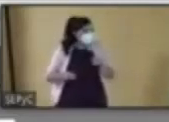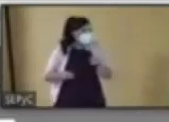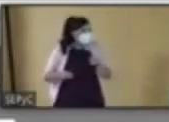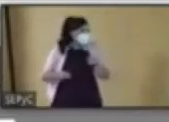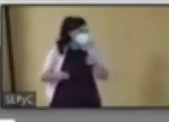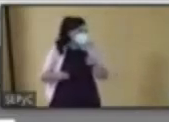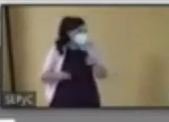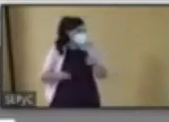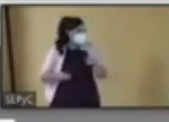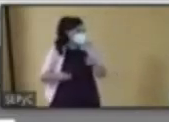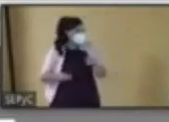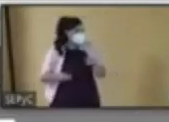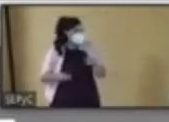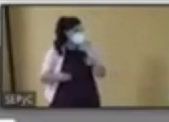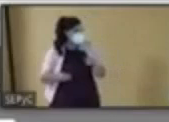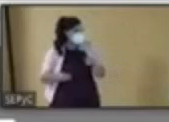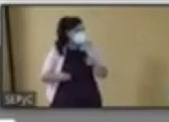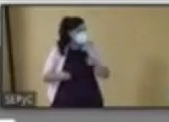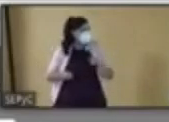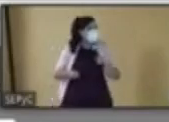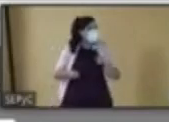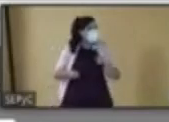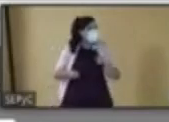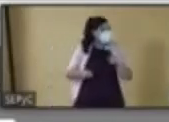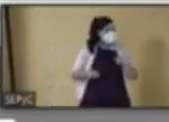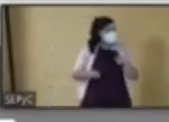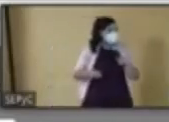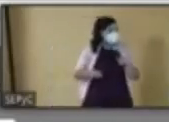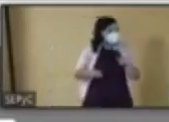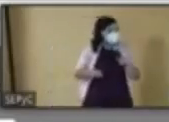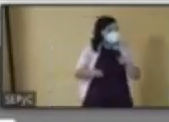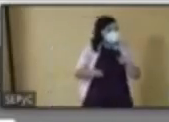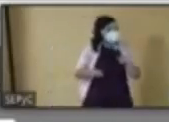Así como la fecha de adquisición del mismo.